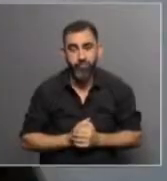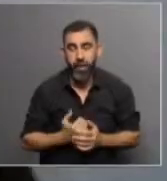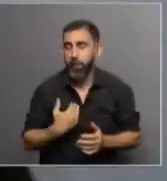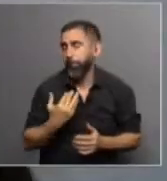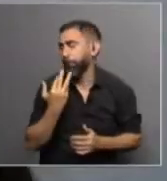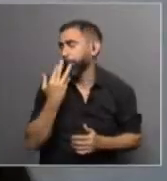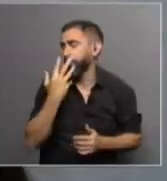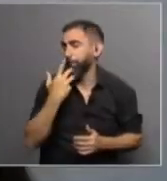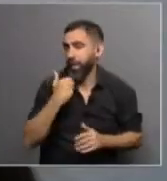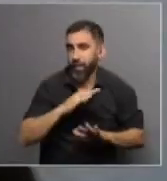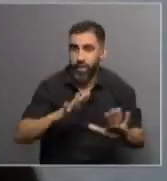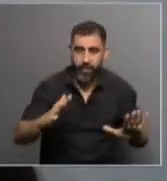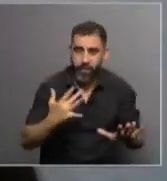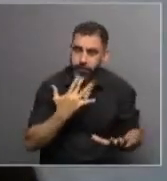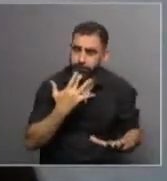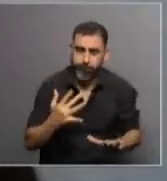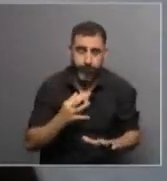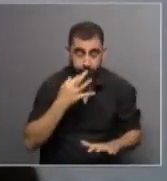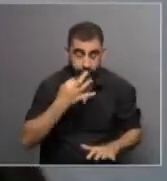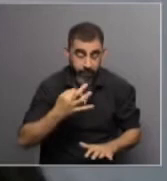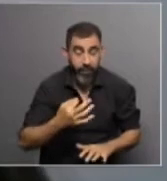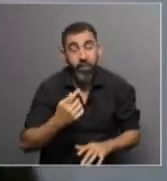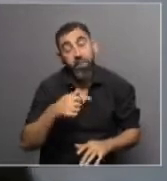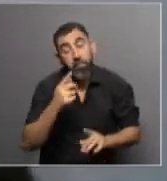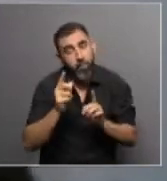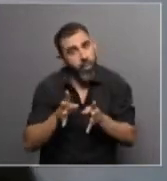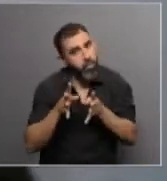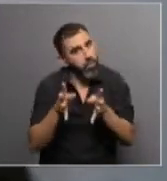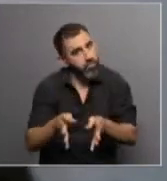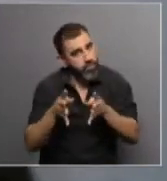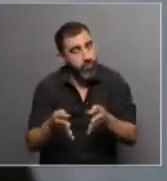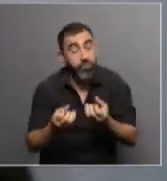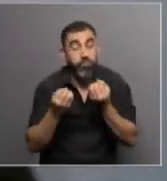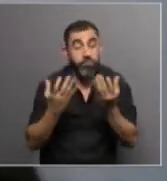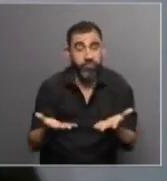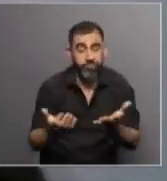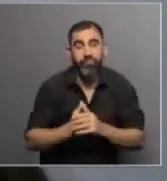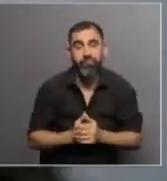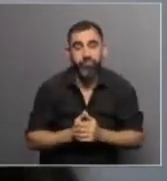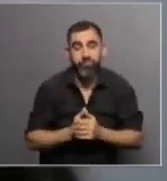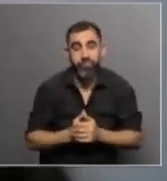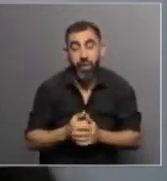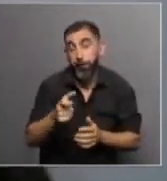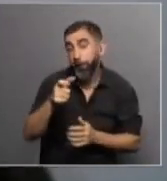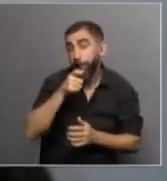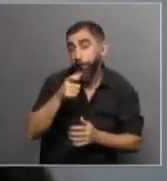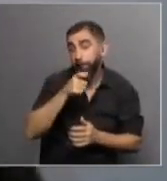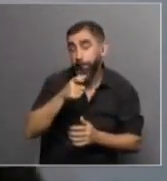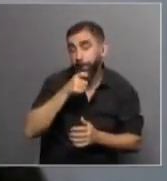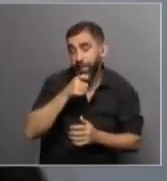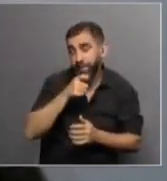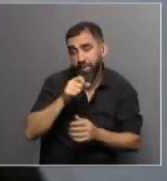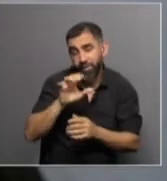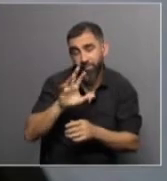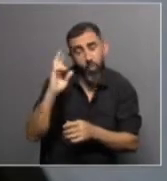fascinante primero que nada, y después también desafiante, ¿no? Porque al ser rocas